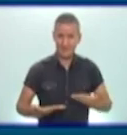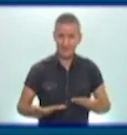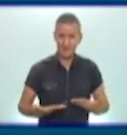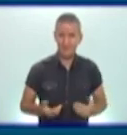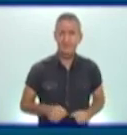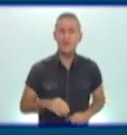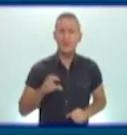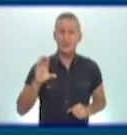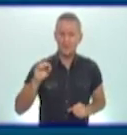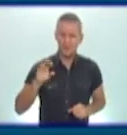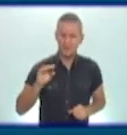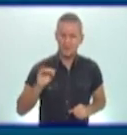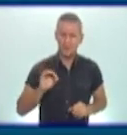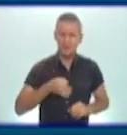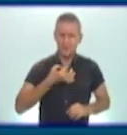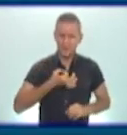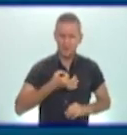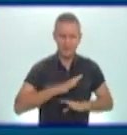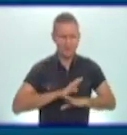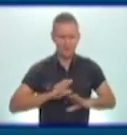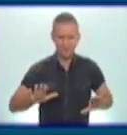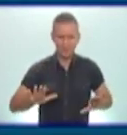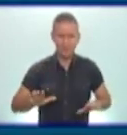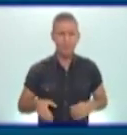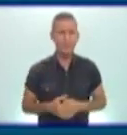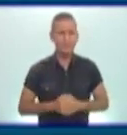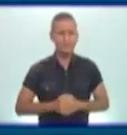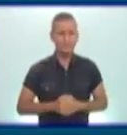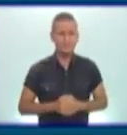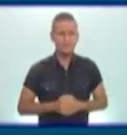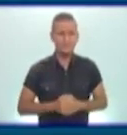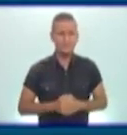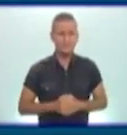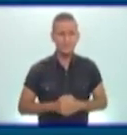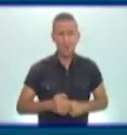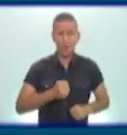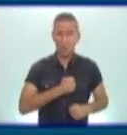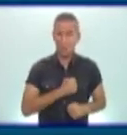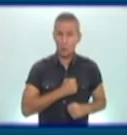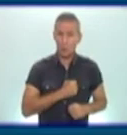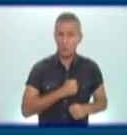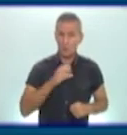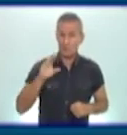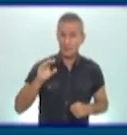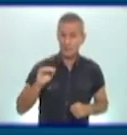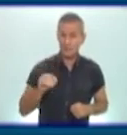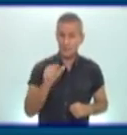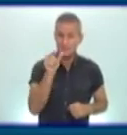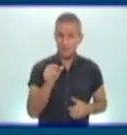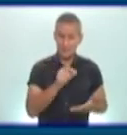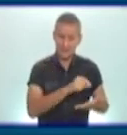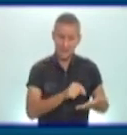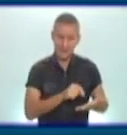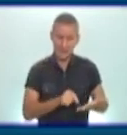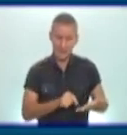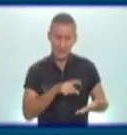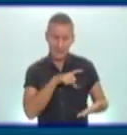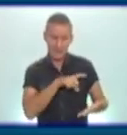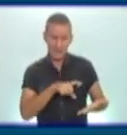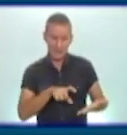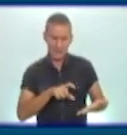había anunciado. La intención de la autora con este texto es, fíjense